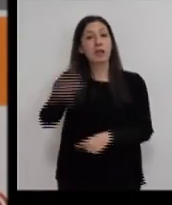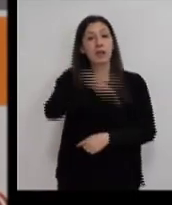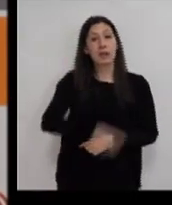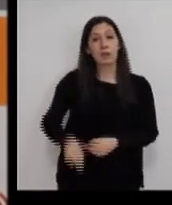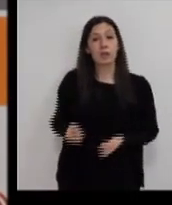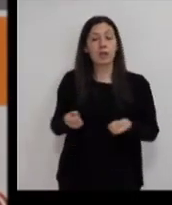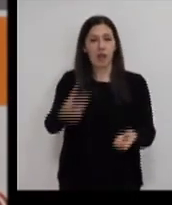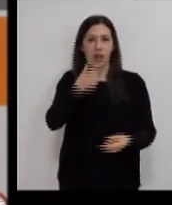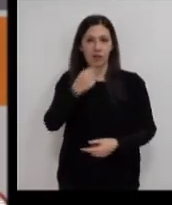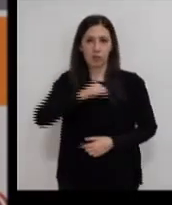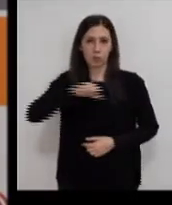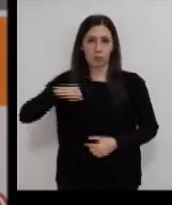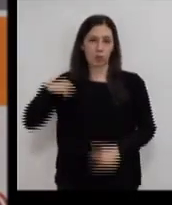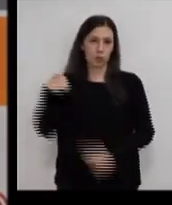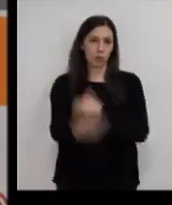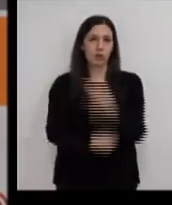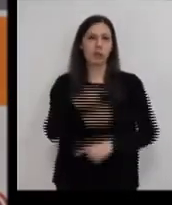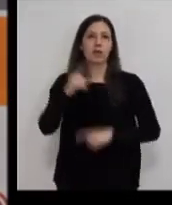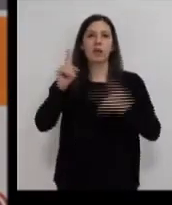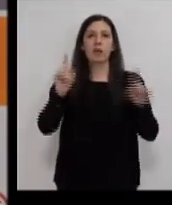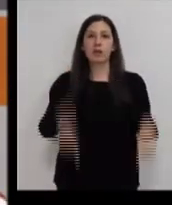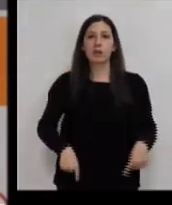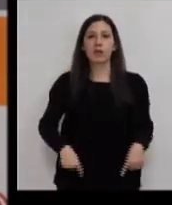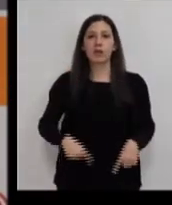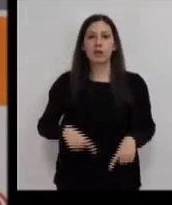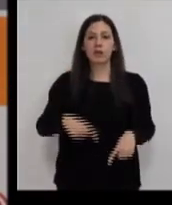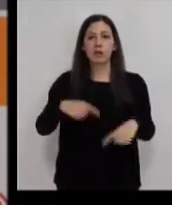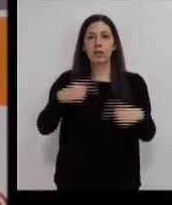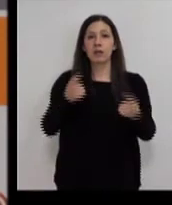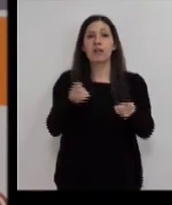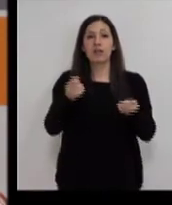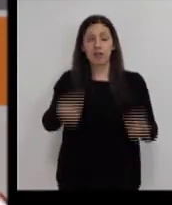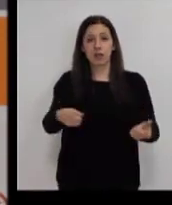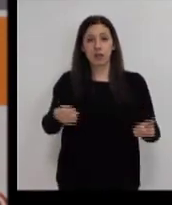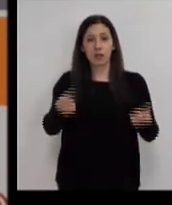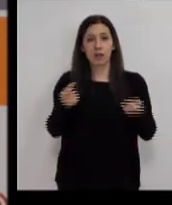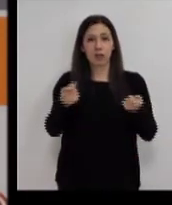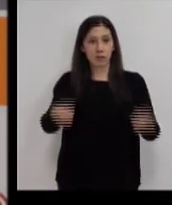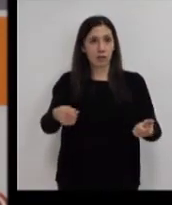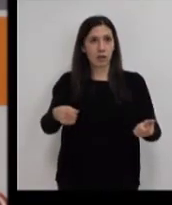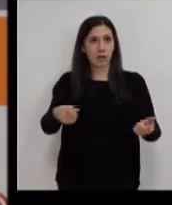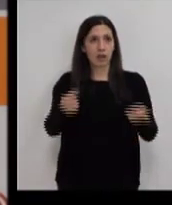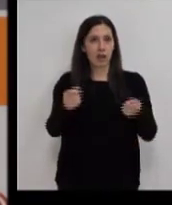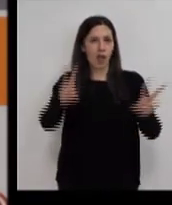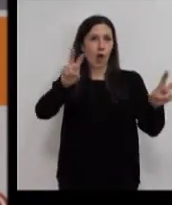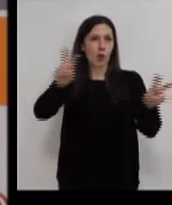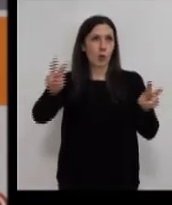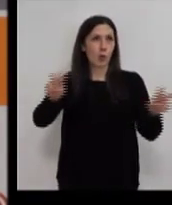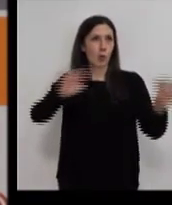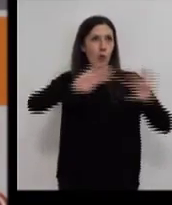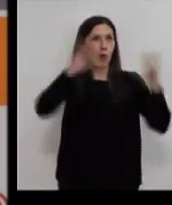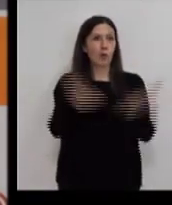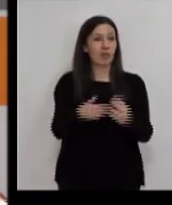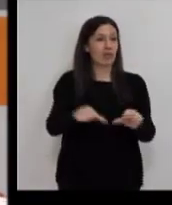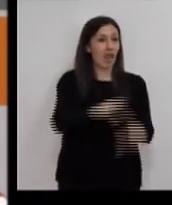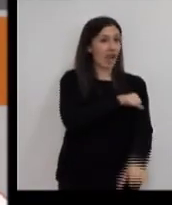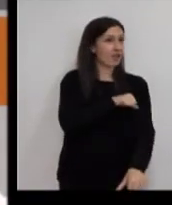las personas, ¿no? Facilitan, insistía también en la autonomía y además que abre a muchas personas un mundo